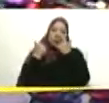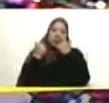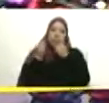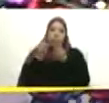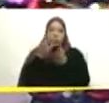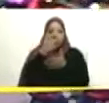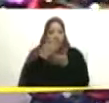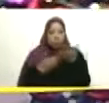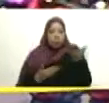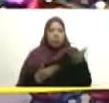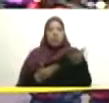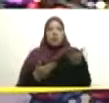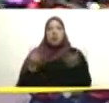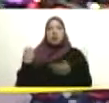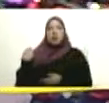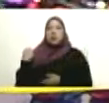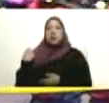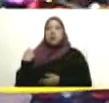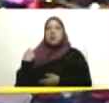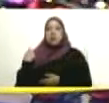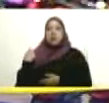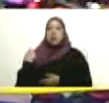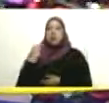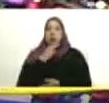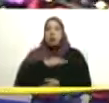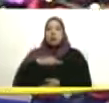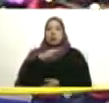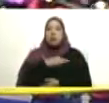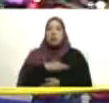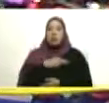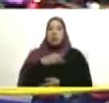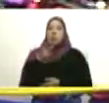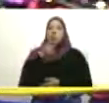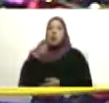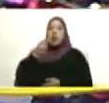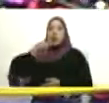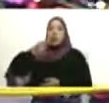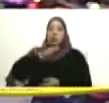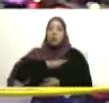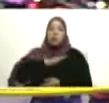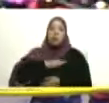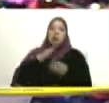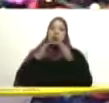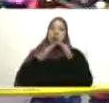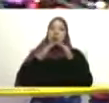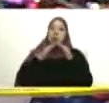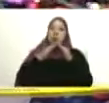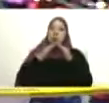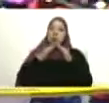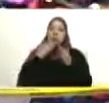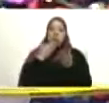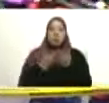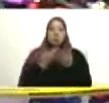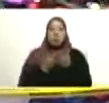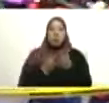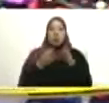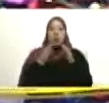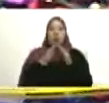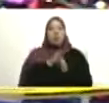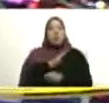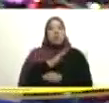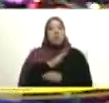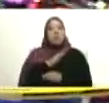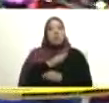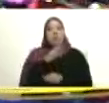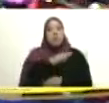lista. Lo llaman y le dice, pase por aquí, que aquí está su llave, su documento, usted tiene vivienda propia de la